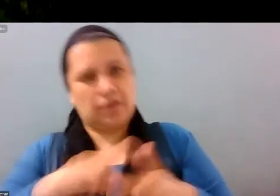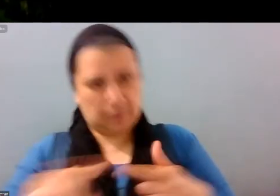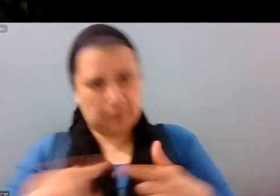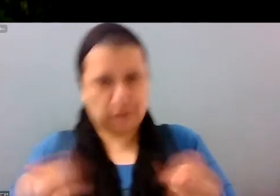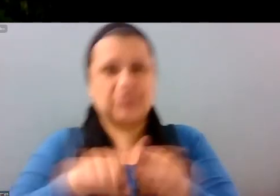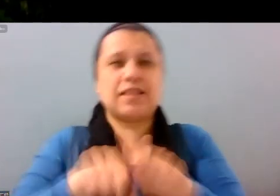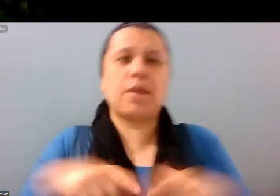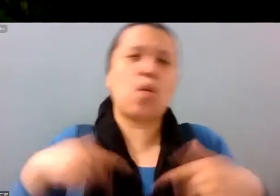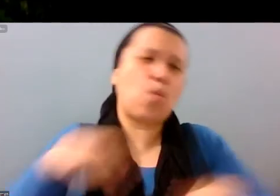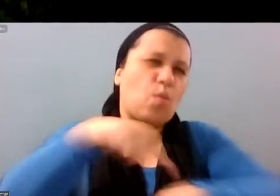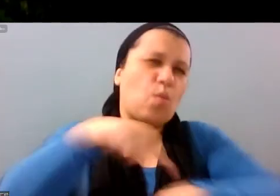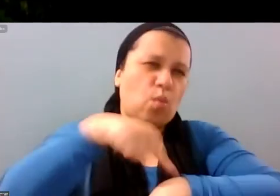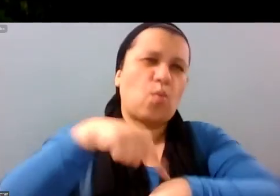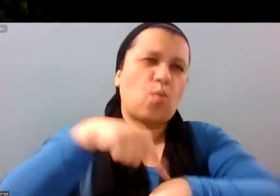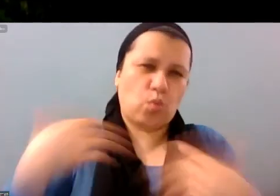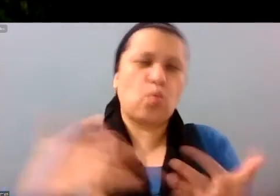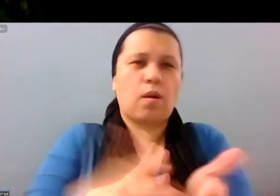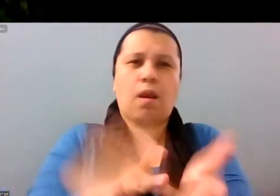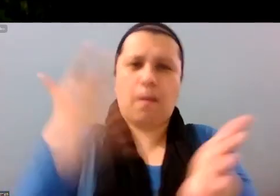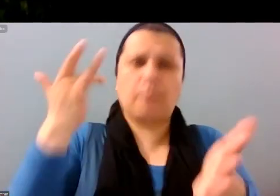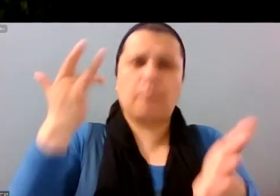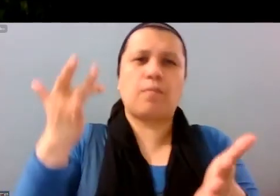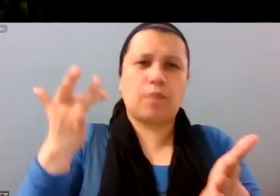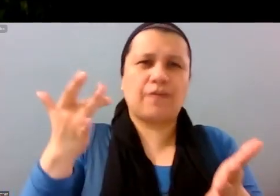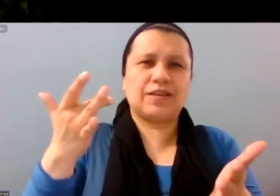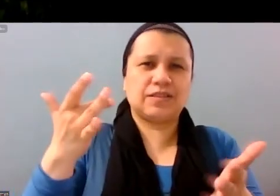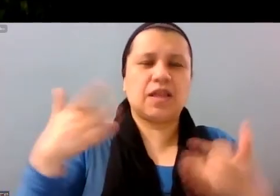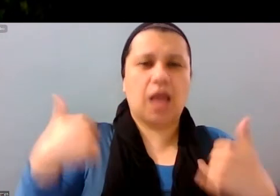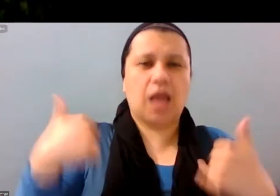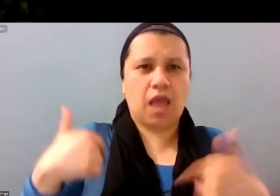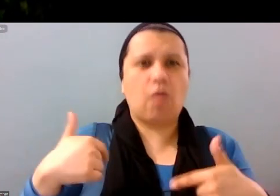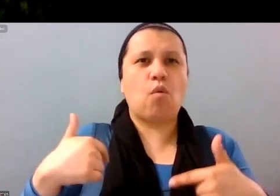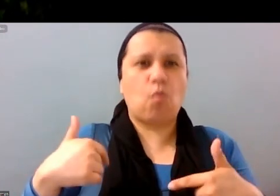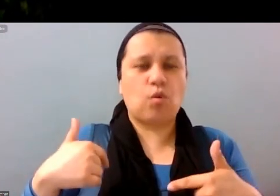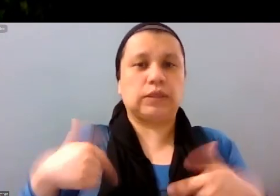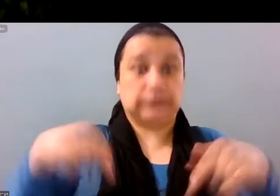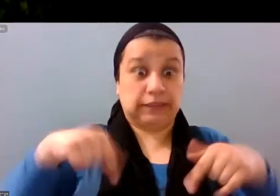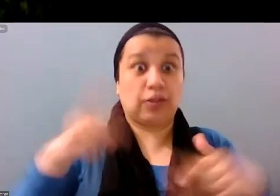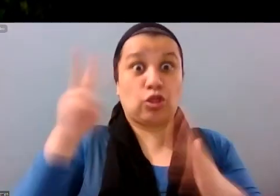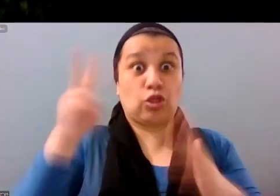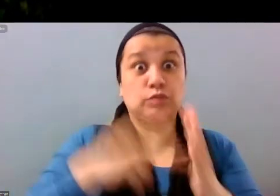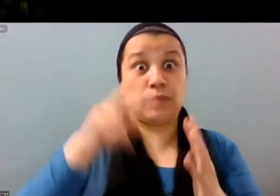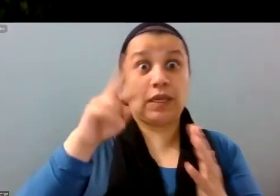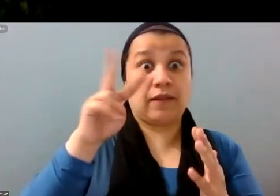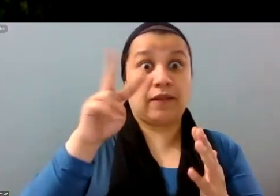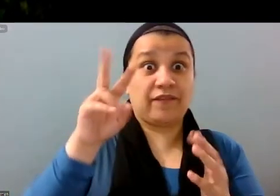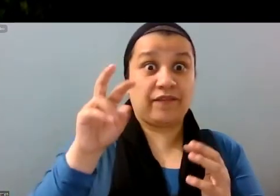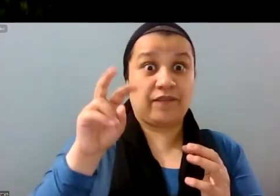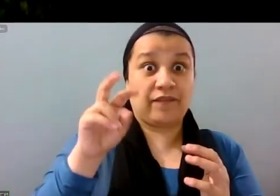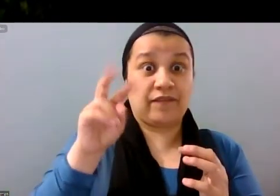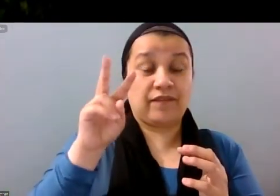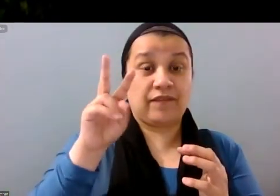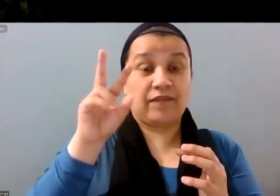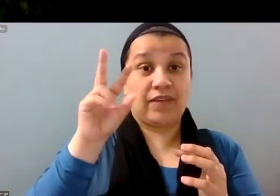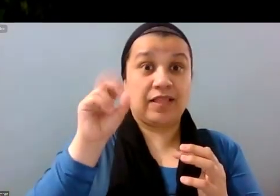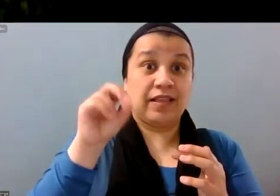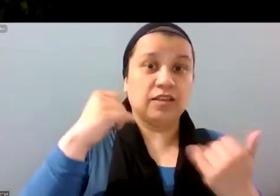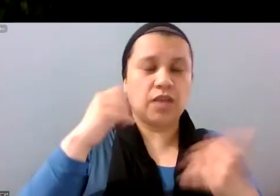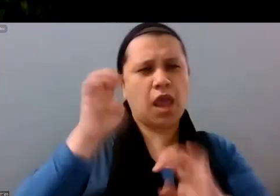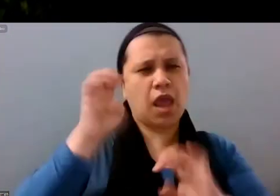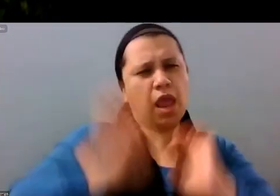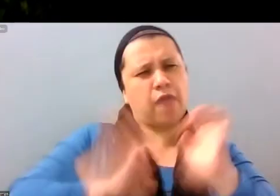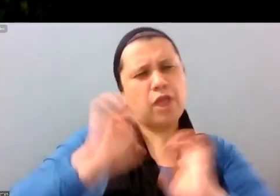que debemos aprovechar esta coyuntura creo que para el 2020 viene evaluar el trabajo que hemos hecho para ver